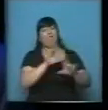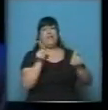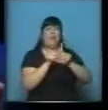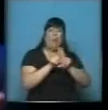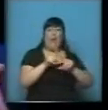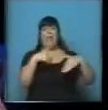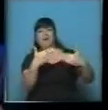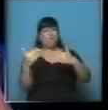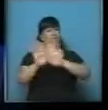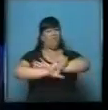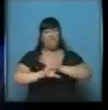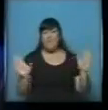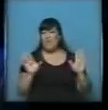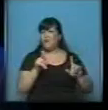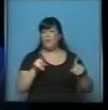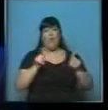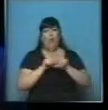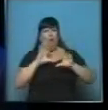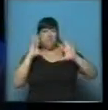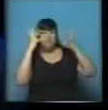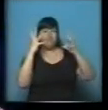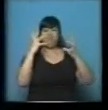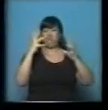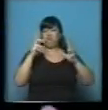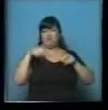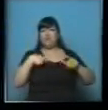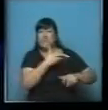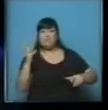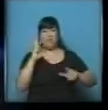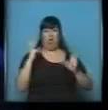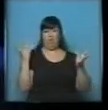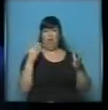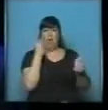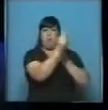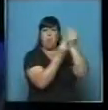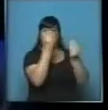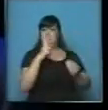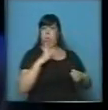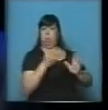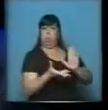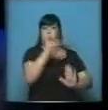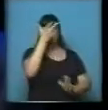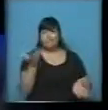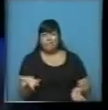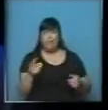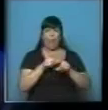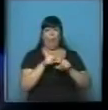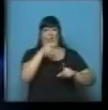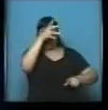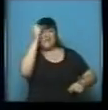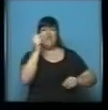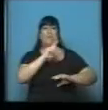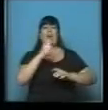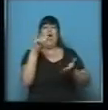¿No? También eso genera mucho enojo e irritación en la sociedad, que funcionarios en poco tiempo se enriquezcan. Ley de arrepentido, no